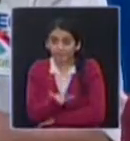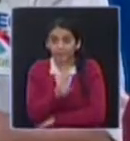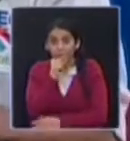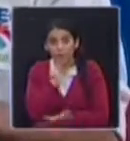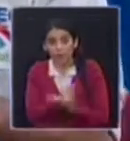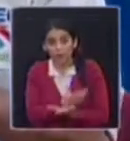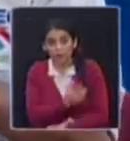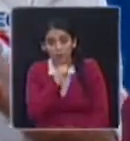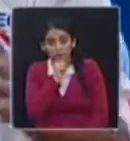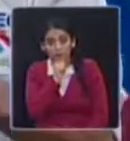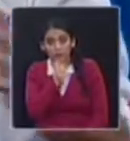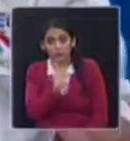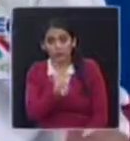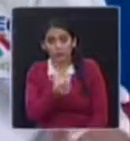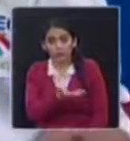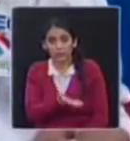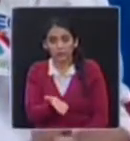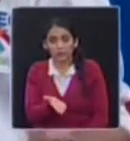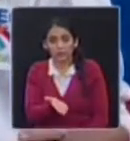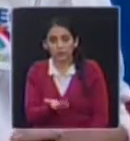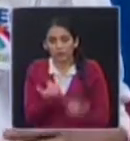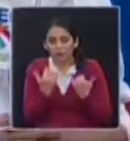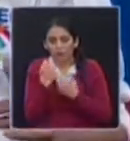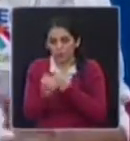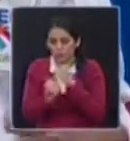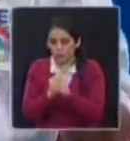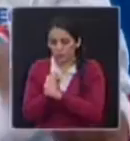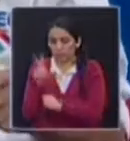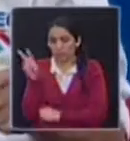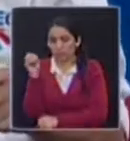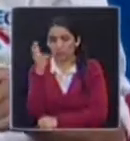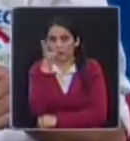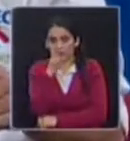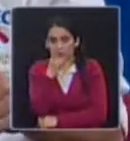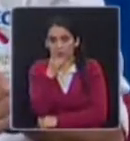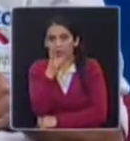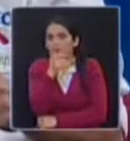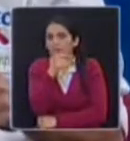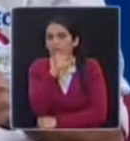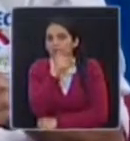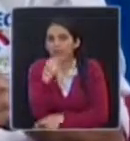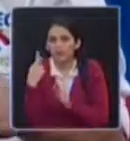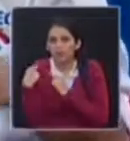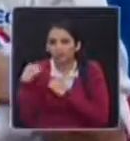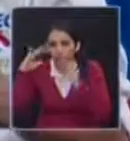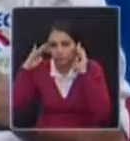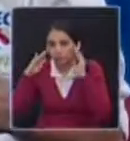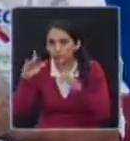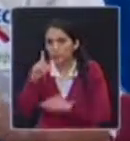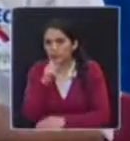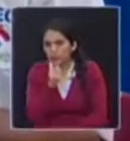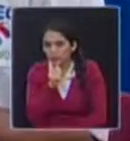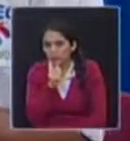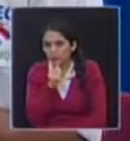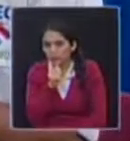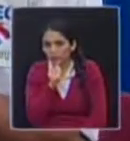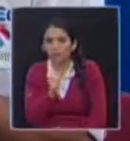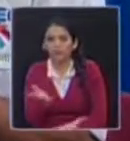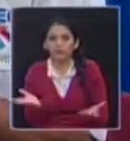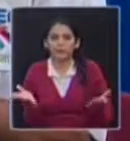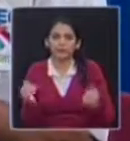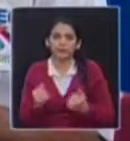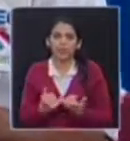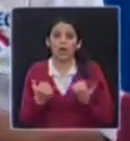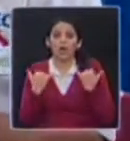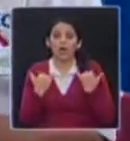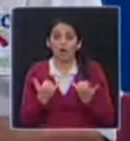2017, no hay justificativo alguno, porque esa deuda no solamente que ha crecido, sino que ya el abandono